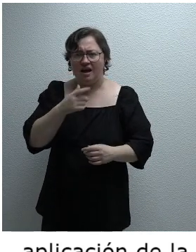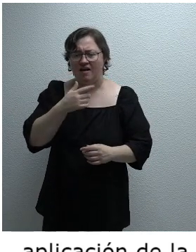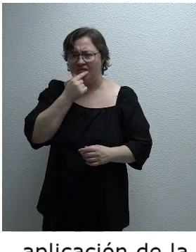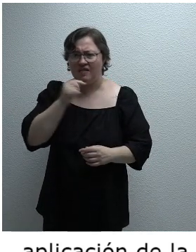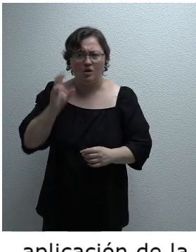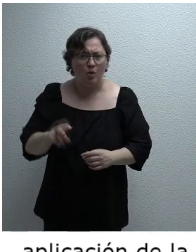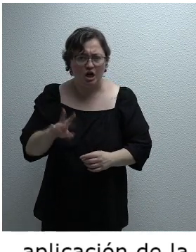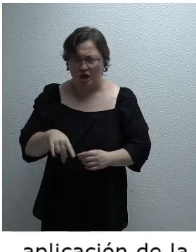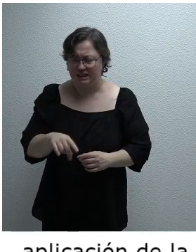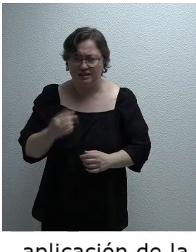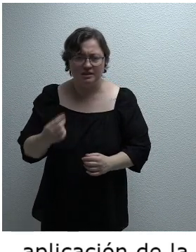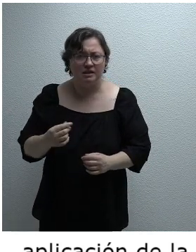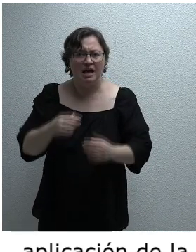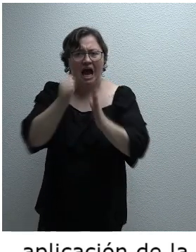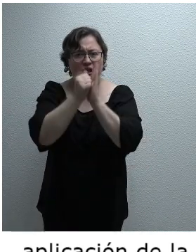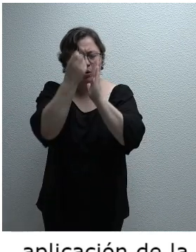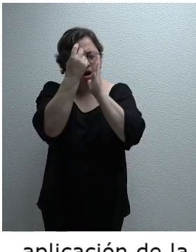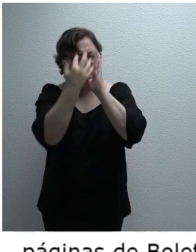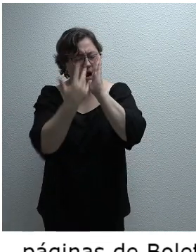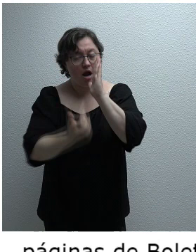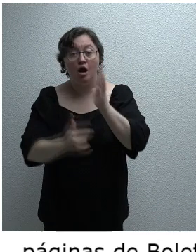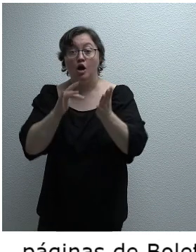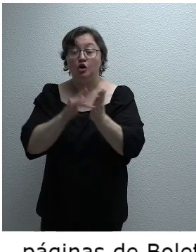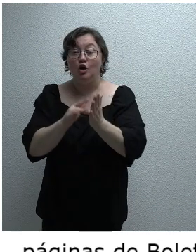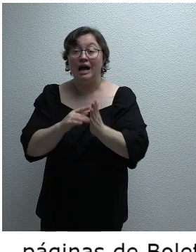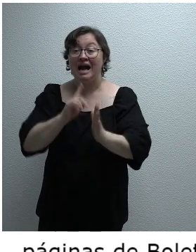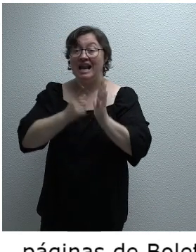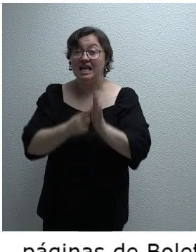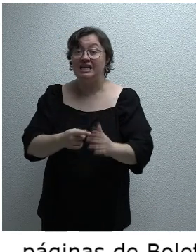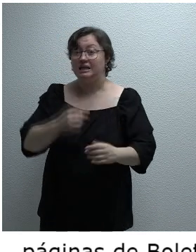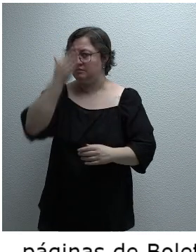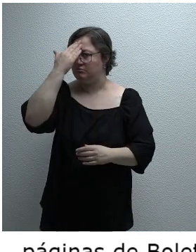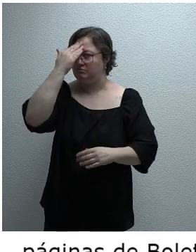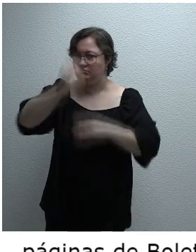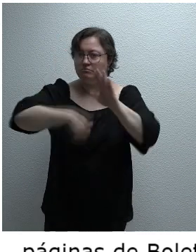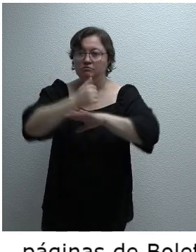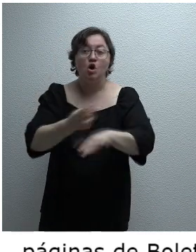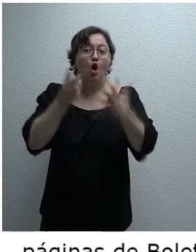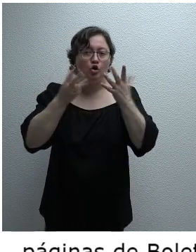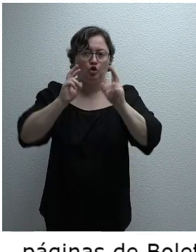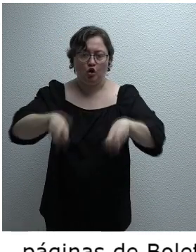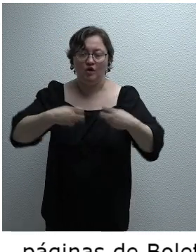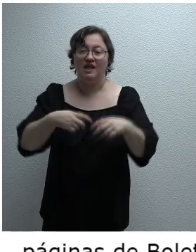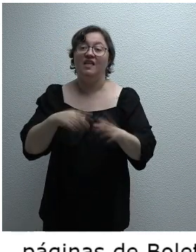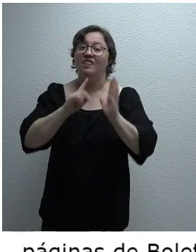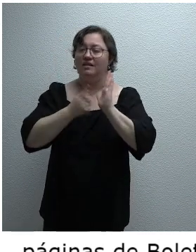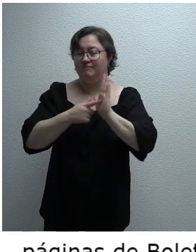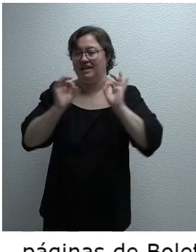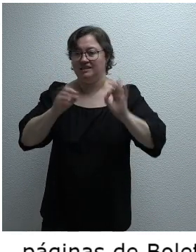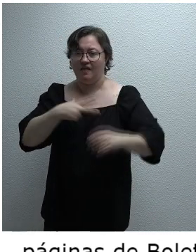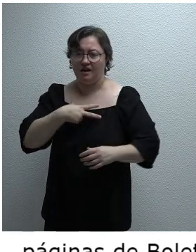de artículos. Se han modificado 8 leyes principales de cabecera del derecho privado